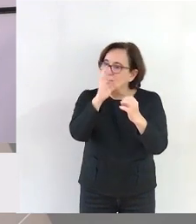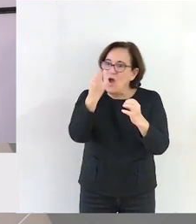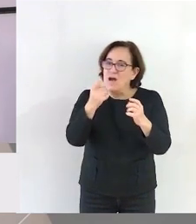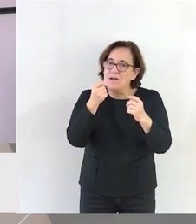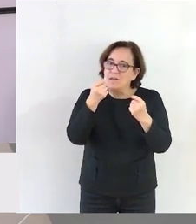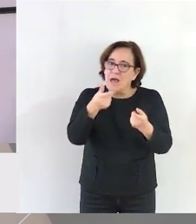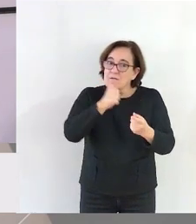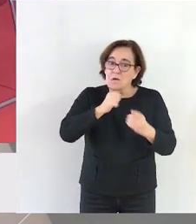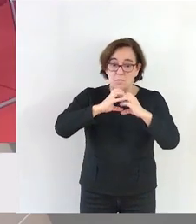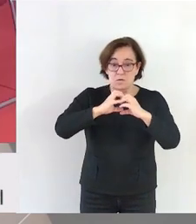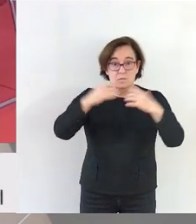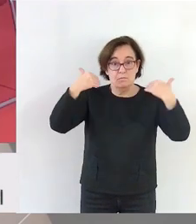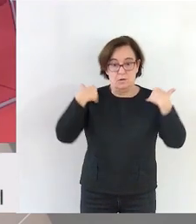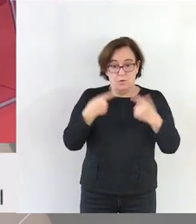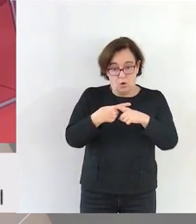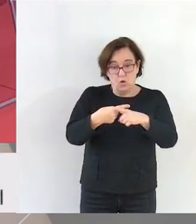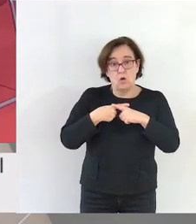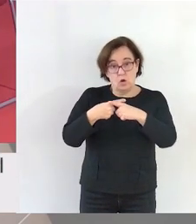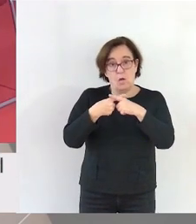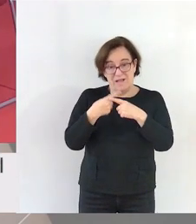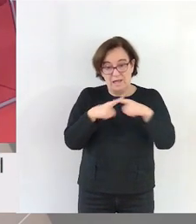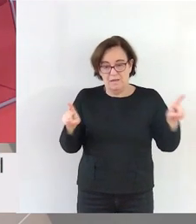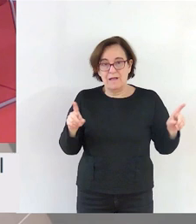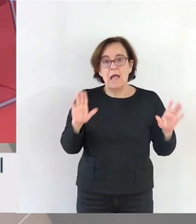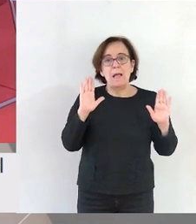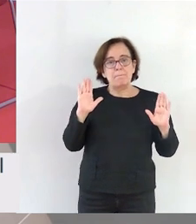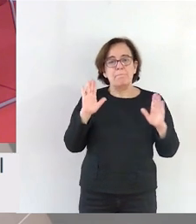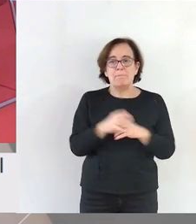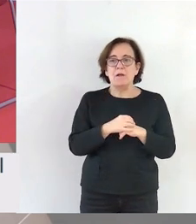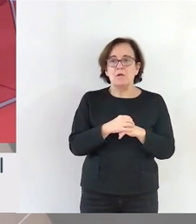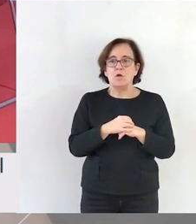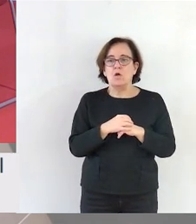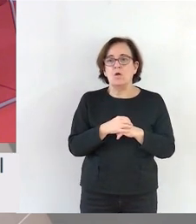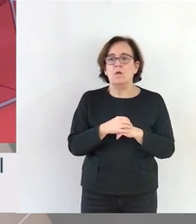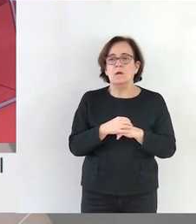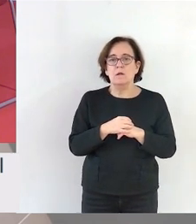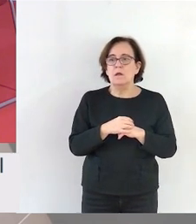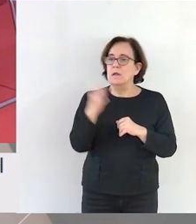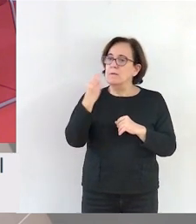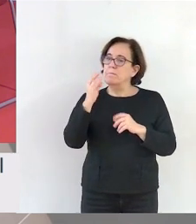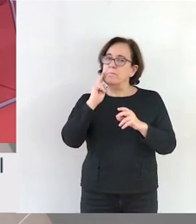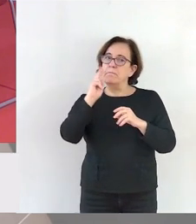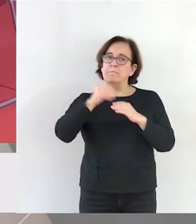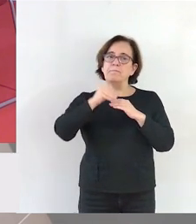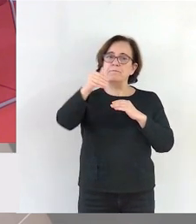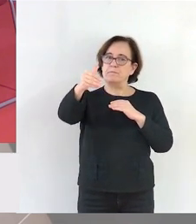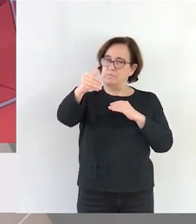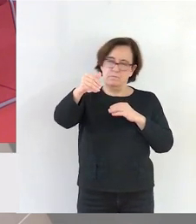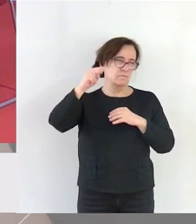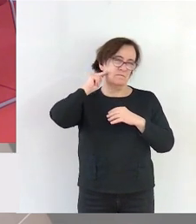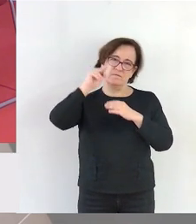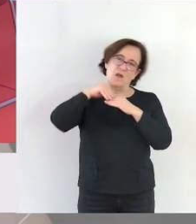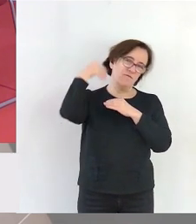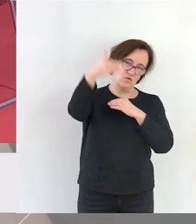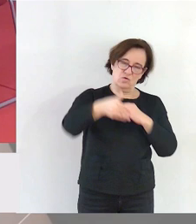evidentemente las responsabilidades son compartidas por diferenciadas pero pero claro tenemos que mirar con una cierta perspectiva